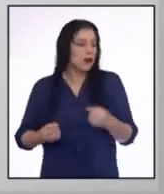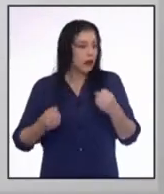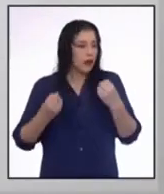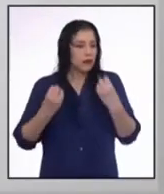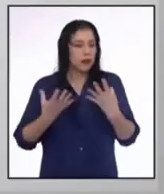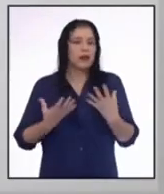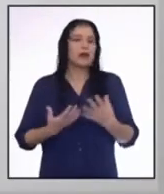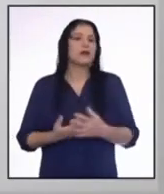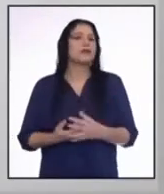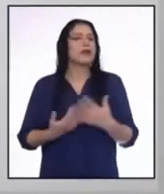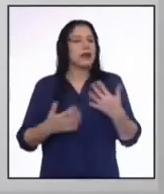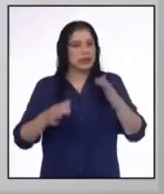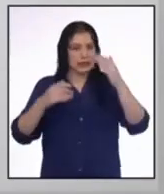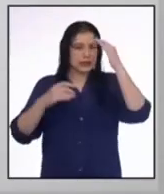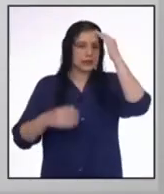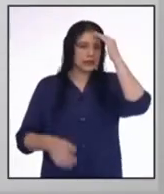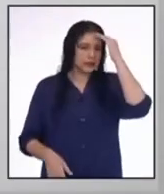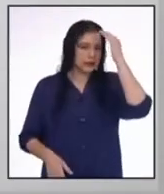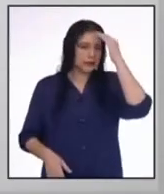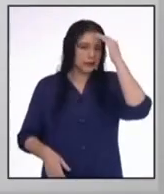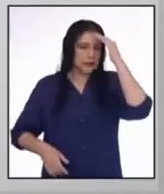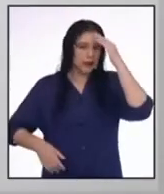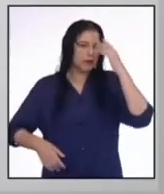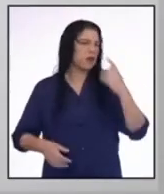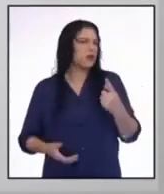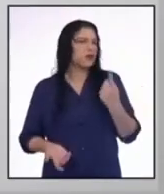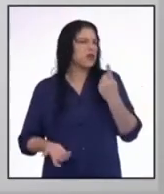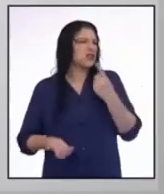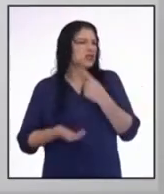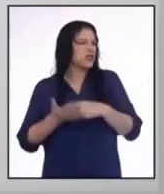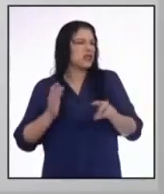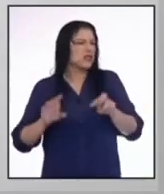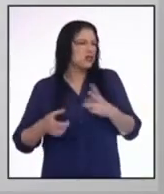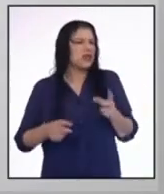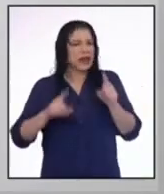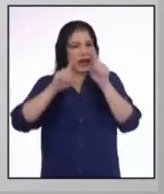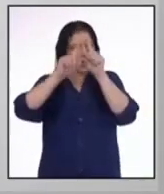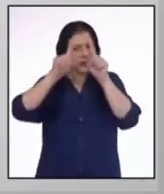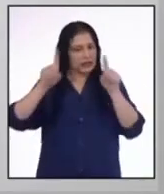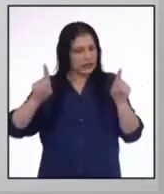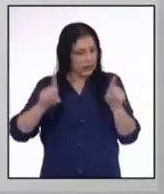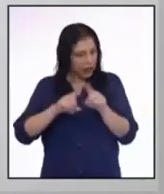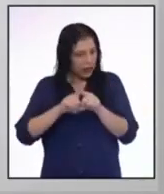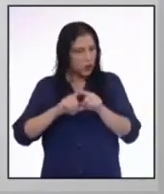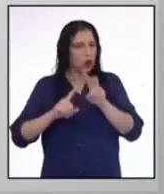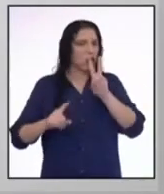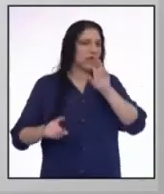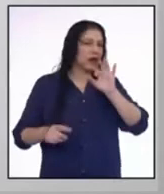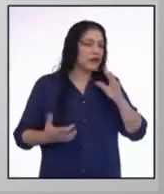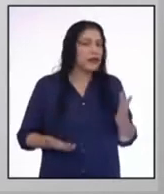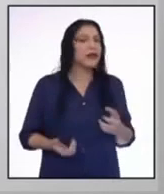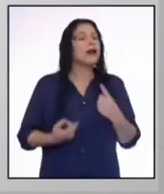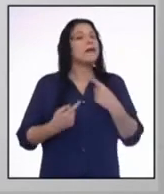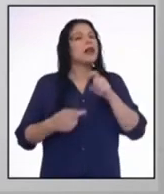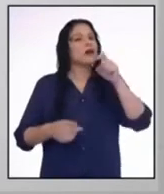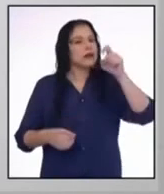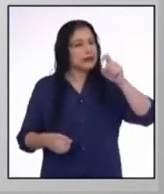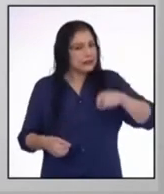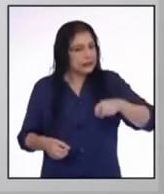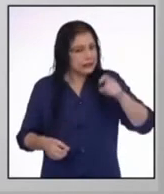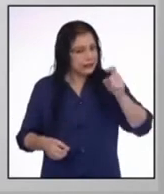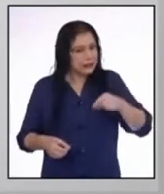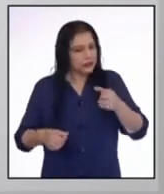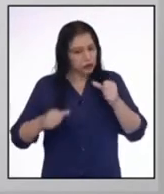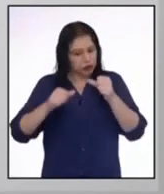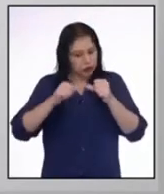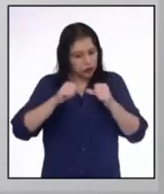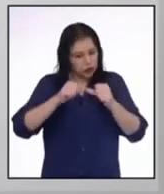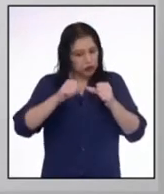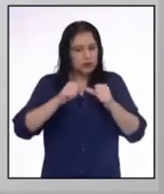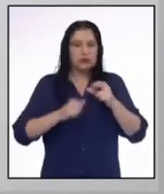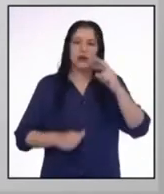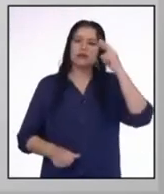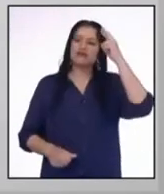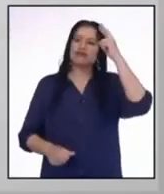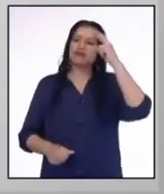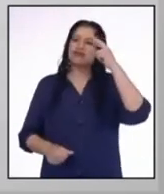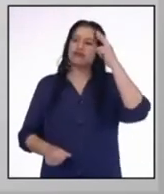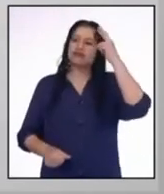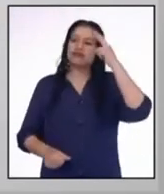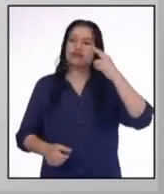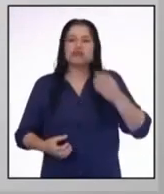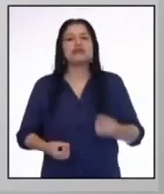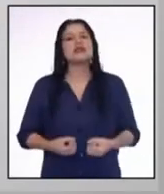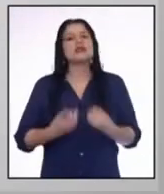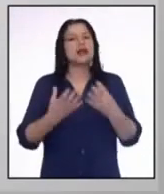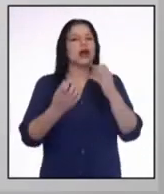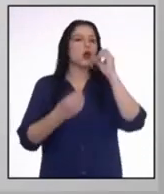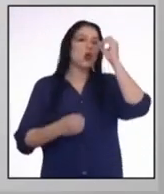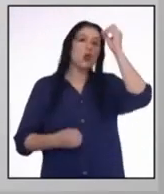Bueno, ya sabemos lo que es el triángulo de la vida, pero es necesario continuar reflexionando y dar